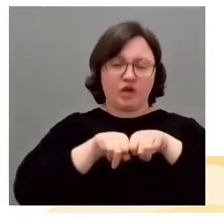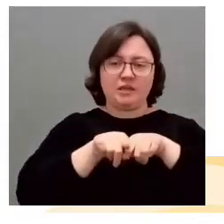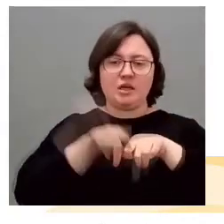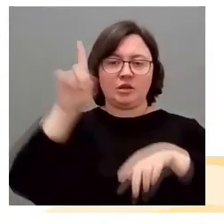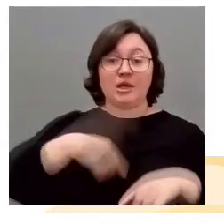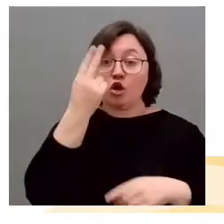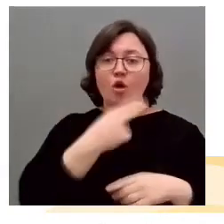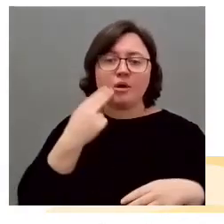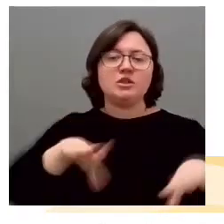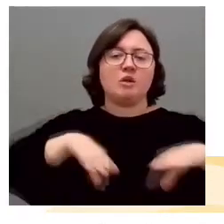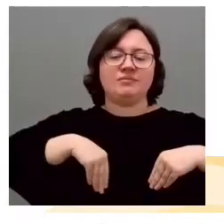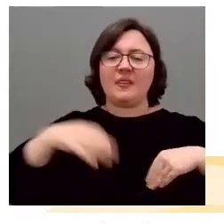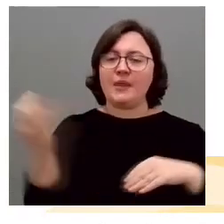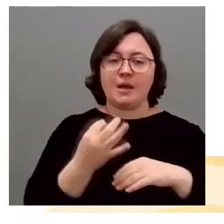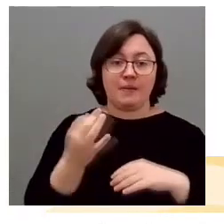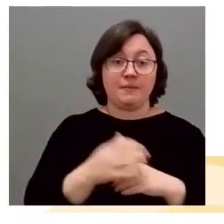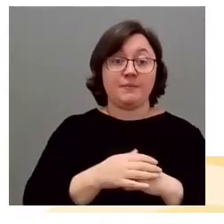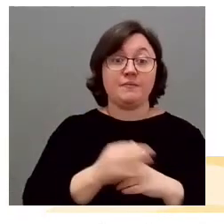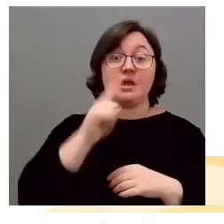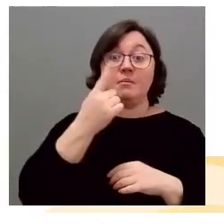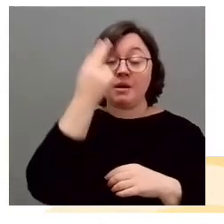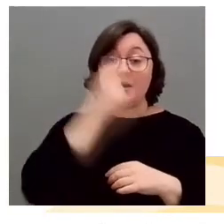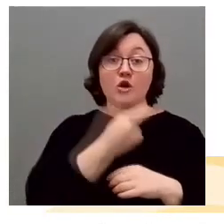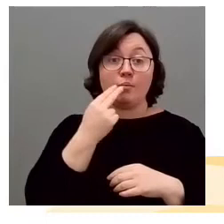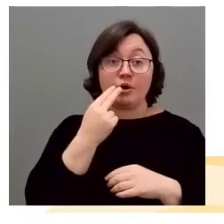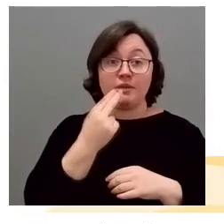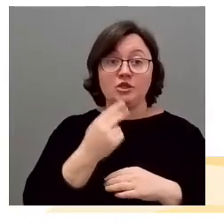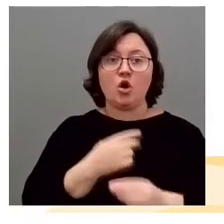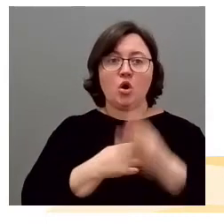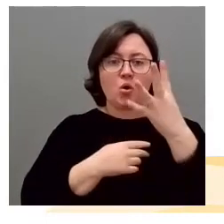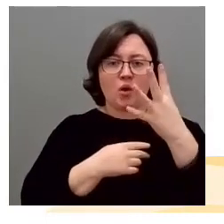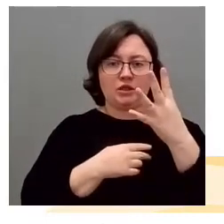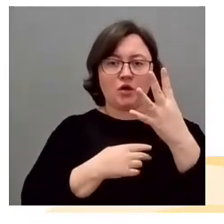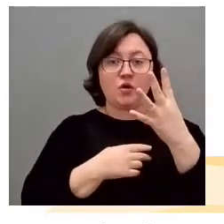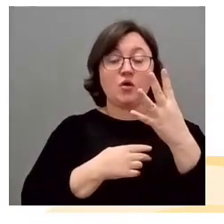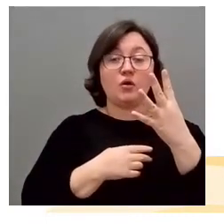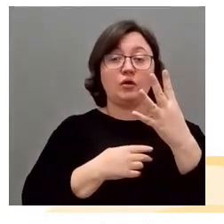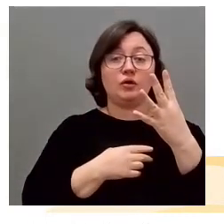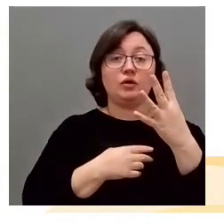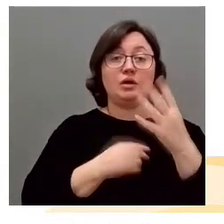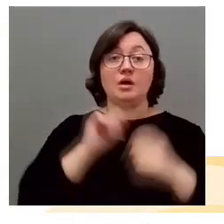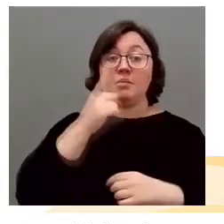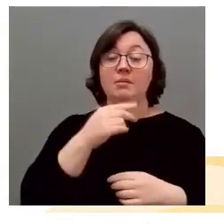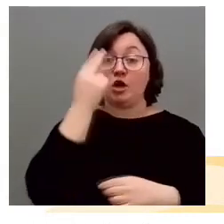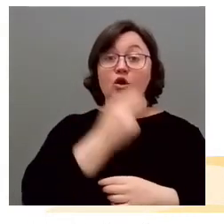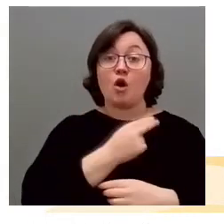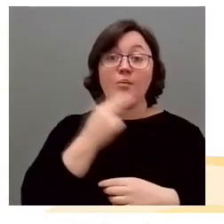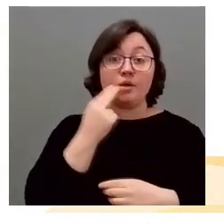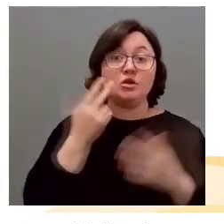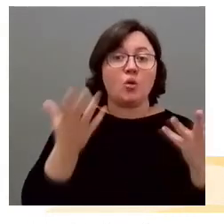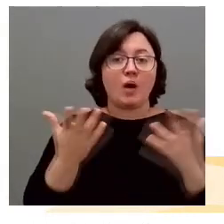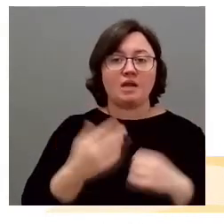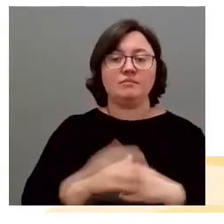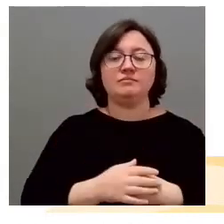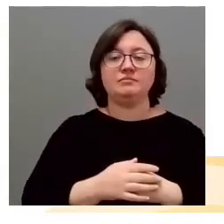¿no? Yo creo que un primer compromiso, y me centro en cuatro por no extenderme más, pero un primer compromiso evidentemente es garantizar